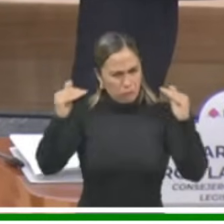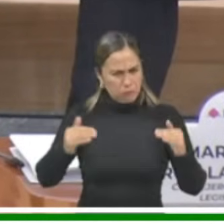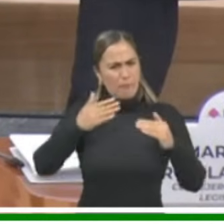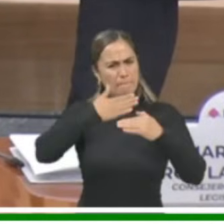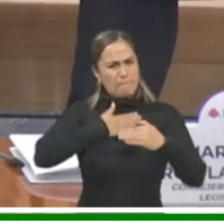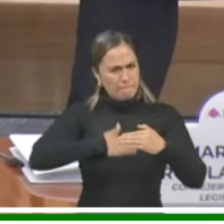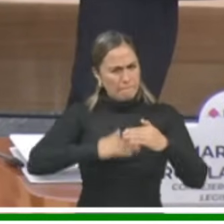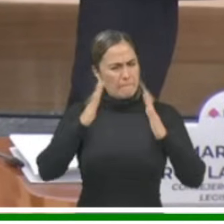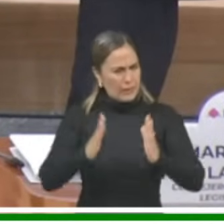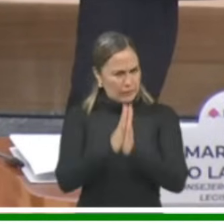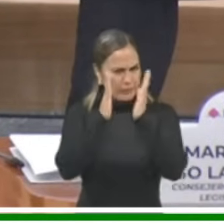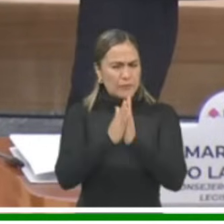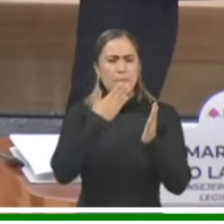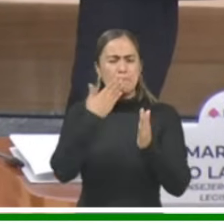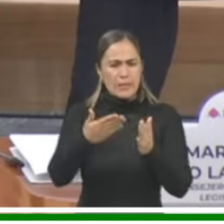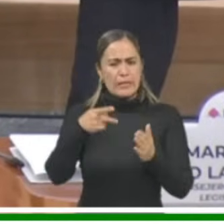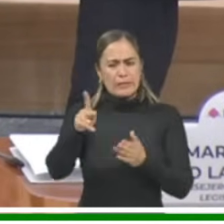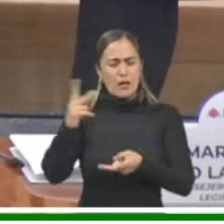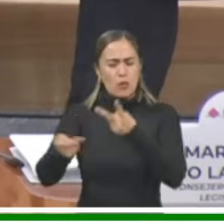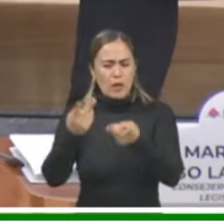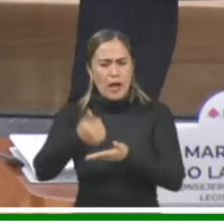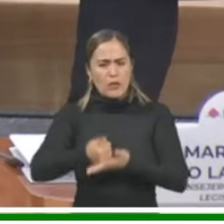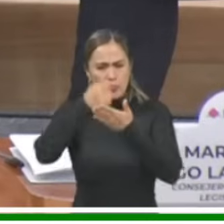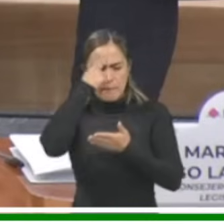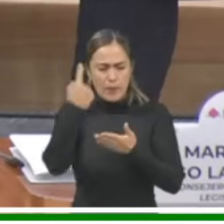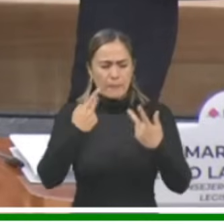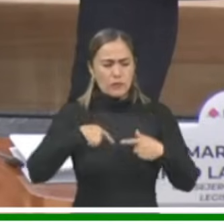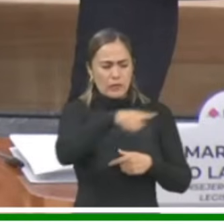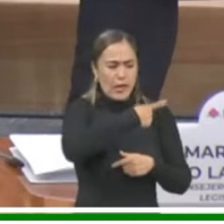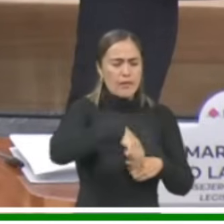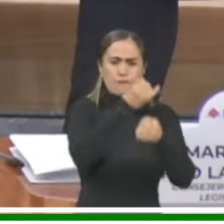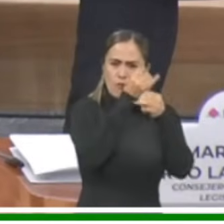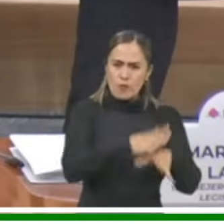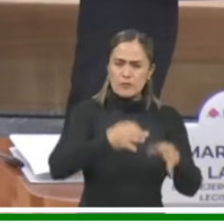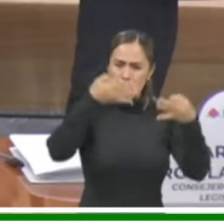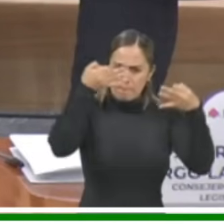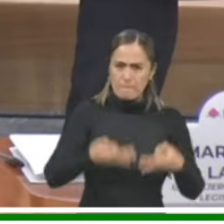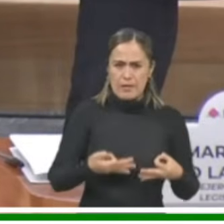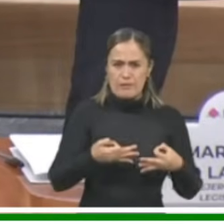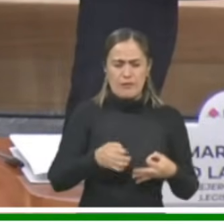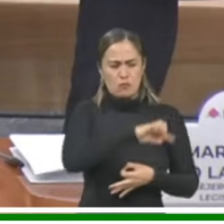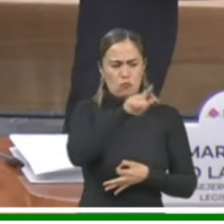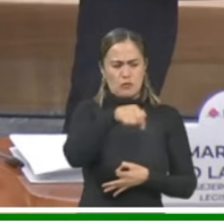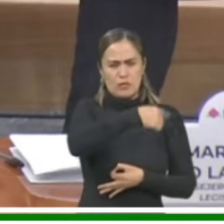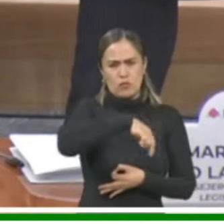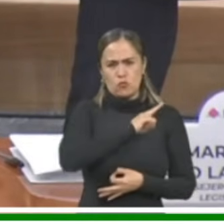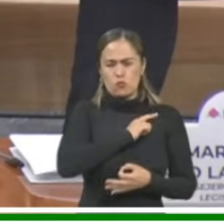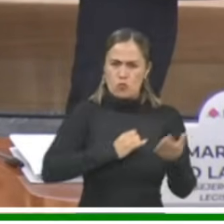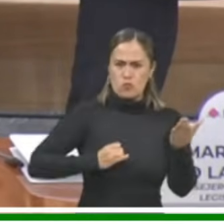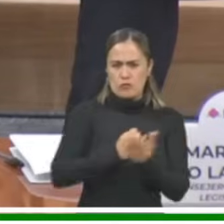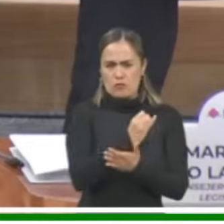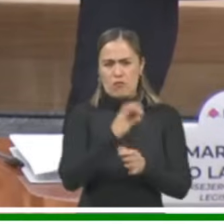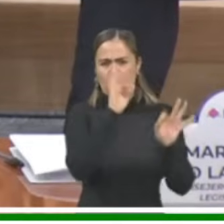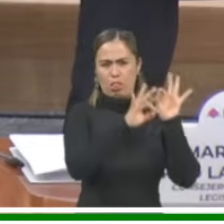siempre y cuando sirvan como herramienta al voto informado de los ciudadanos y no así como un mecanismo de desinformación o manipulación del